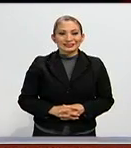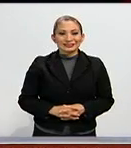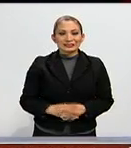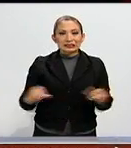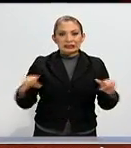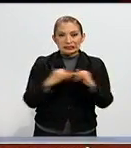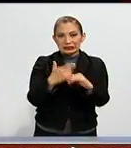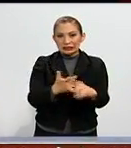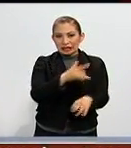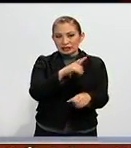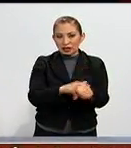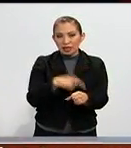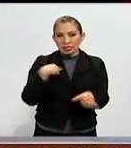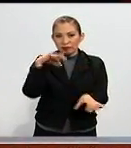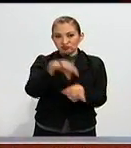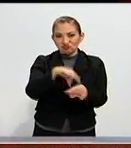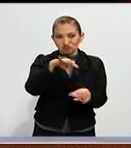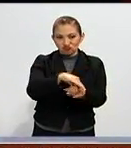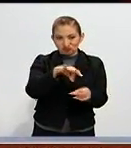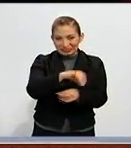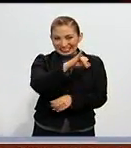El Instituto Nacional Electoral,